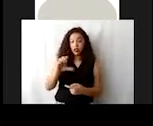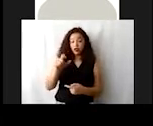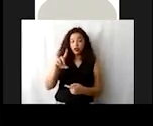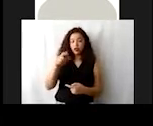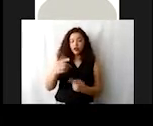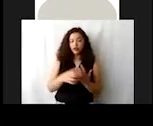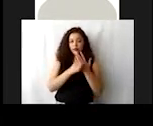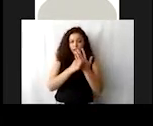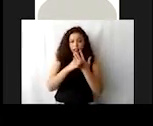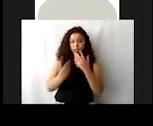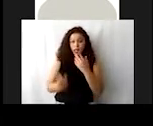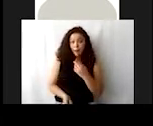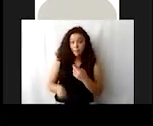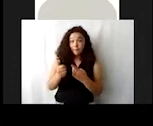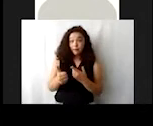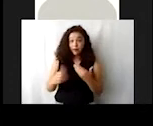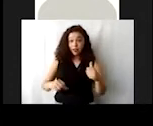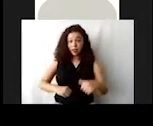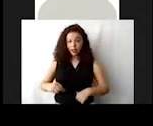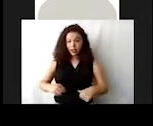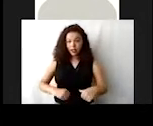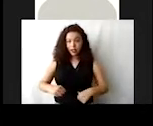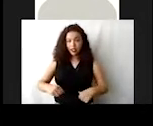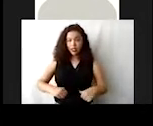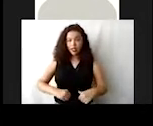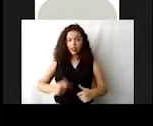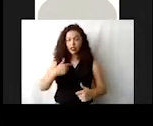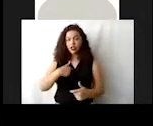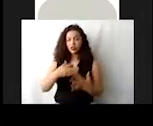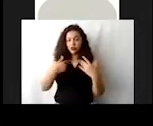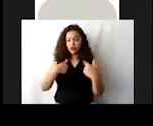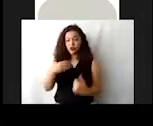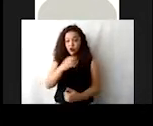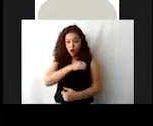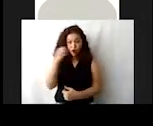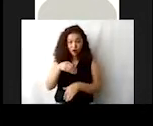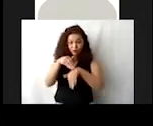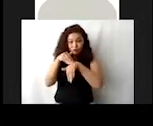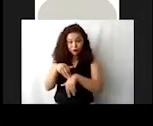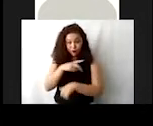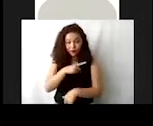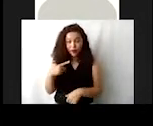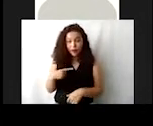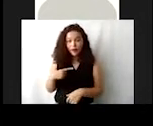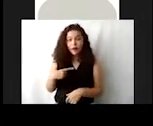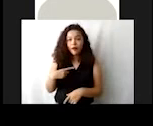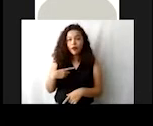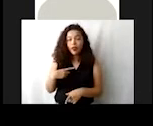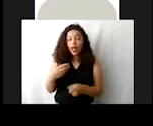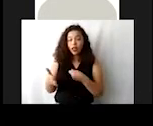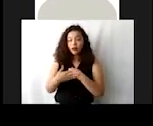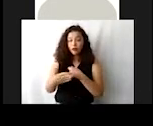acto, que sería de los hechos que estoy obligado, es cuando dentro del mes